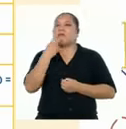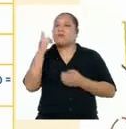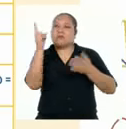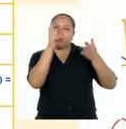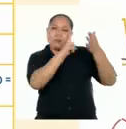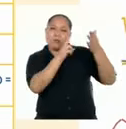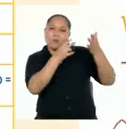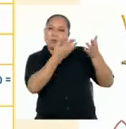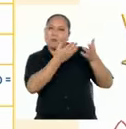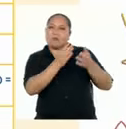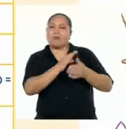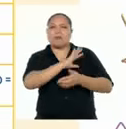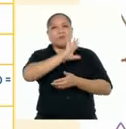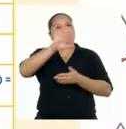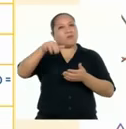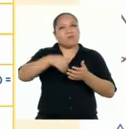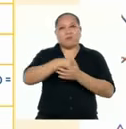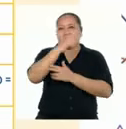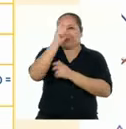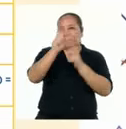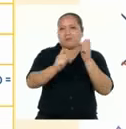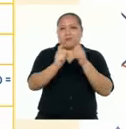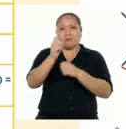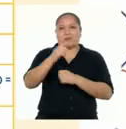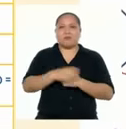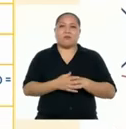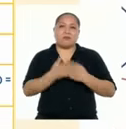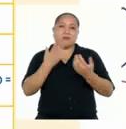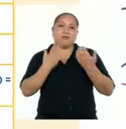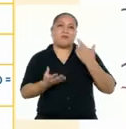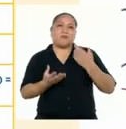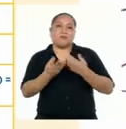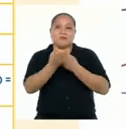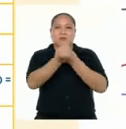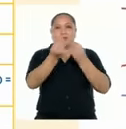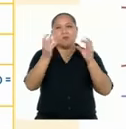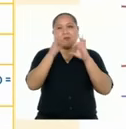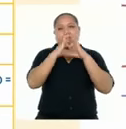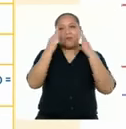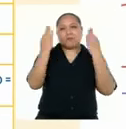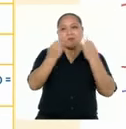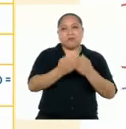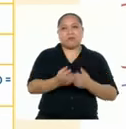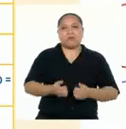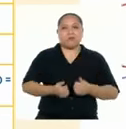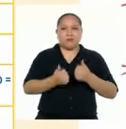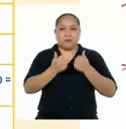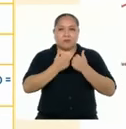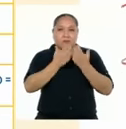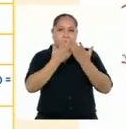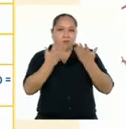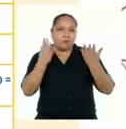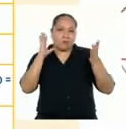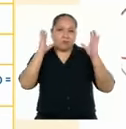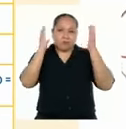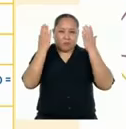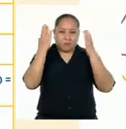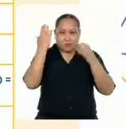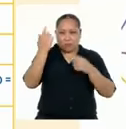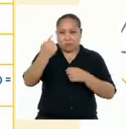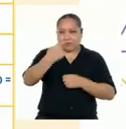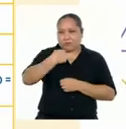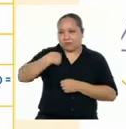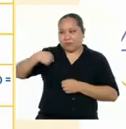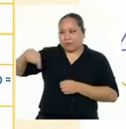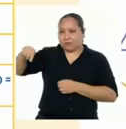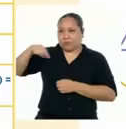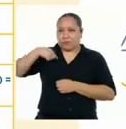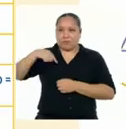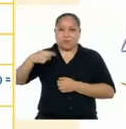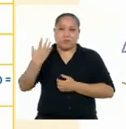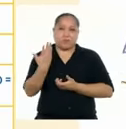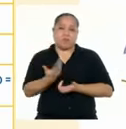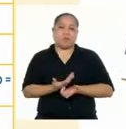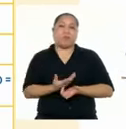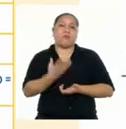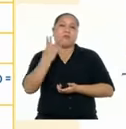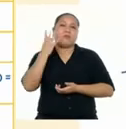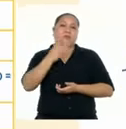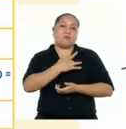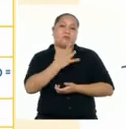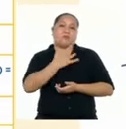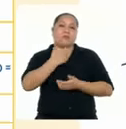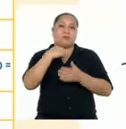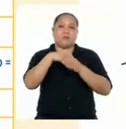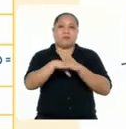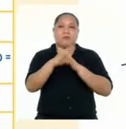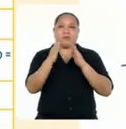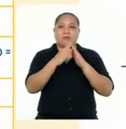tu crónica? Todas las personas. Es probable que muchas familias hayan vivido situaciones similares a las que nosotras hemos experimentado en